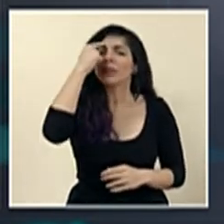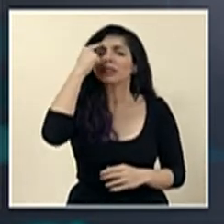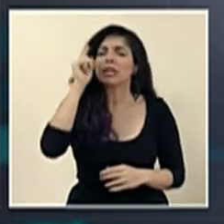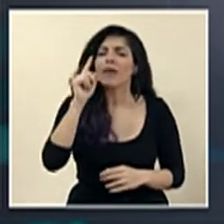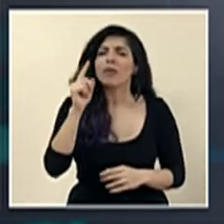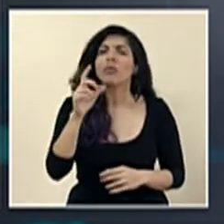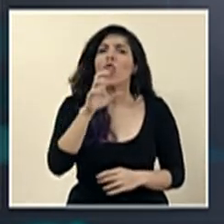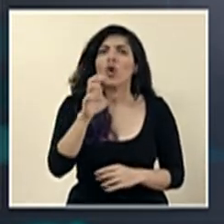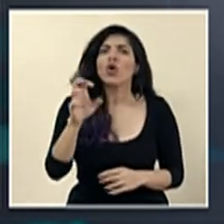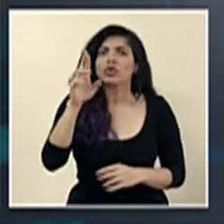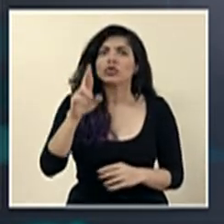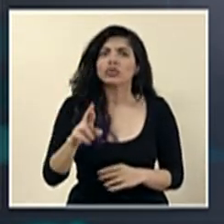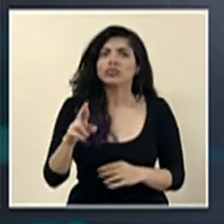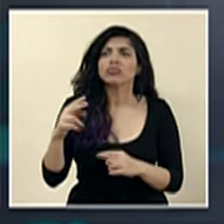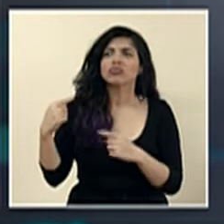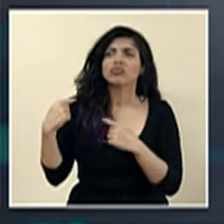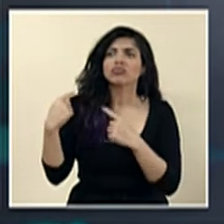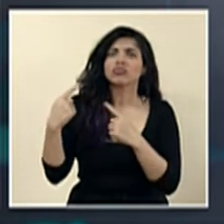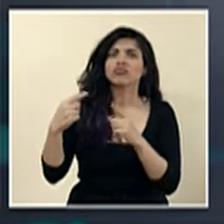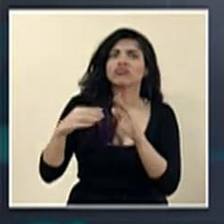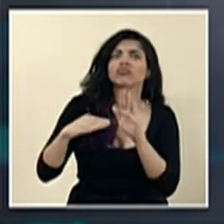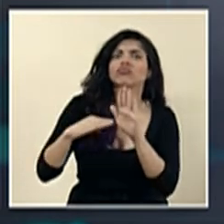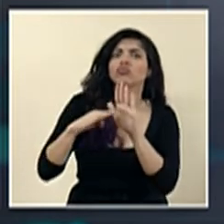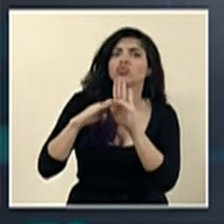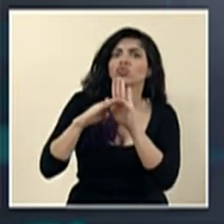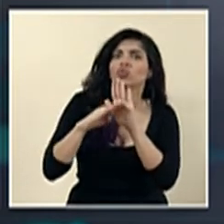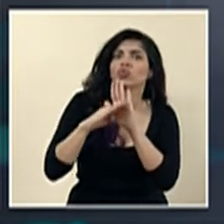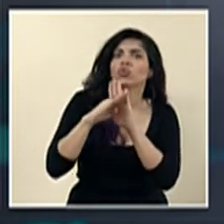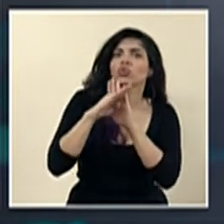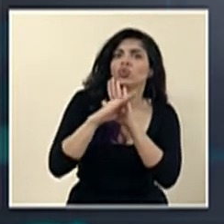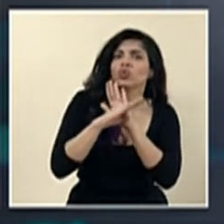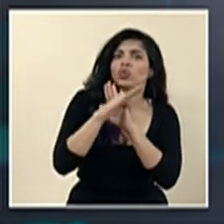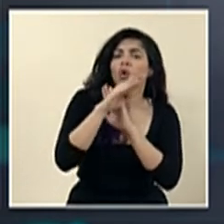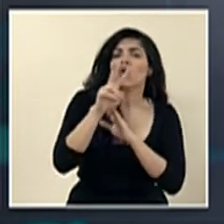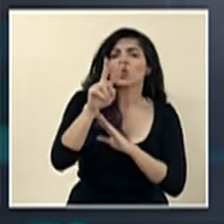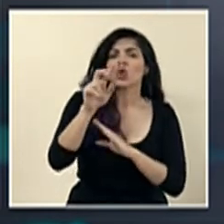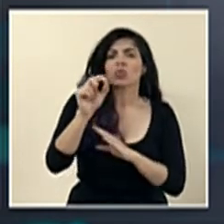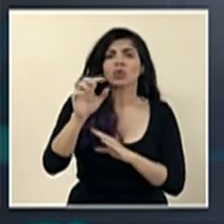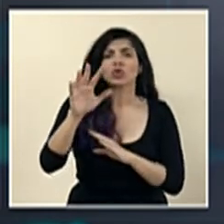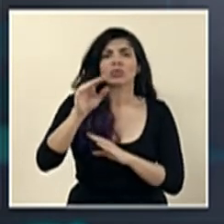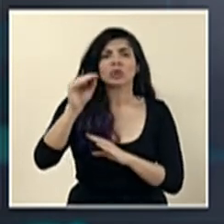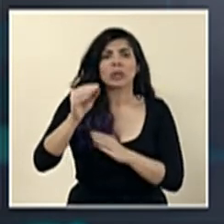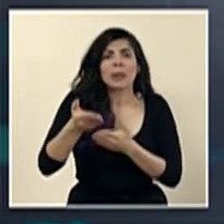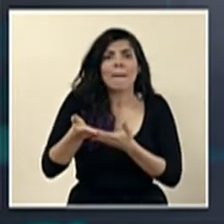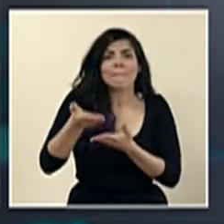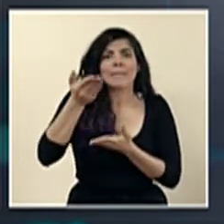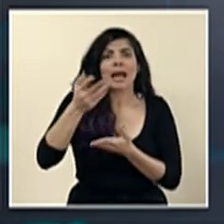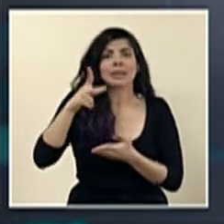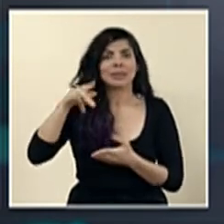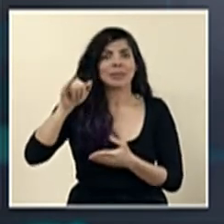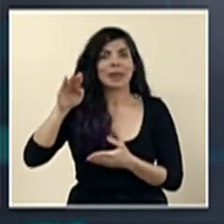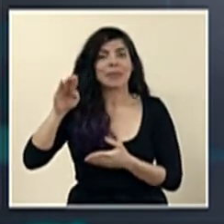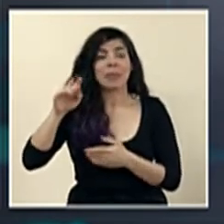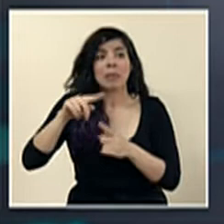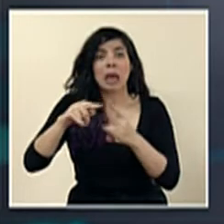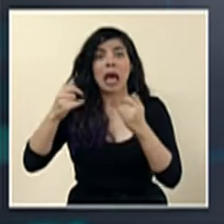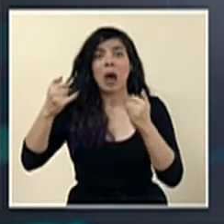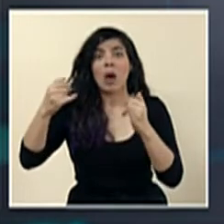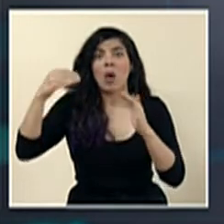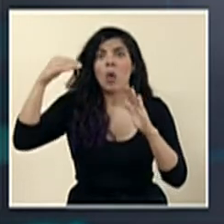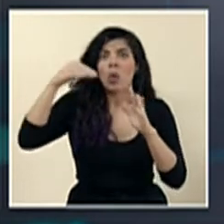estaba en una trayectoria de crecimiento de 2.5 para el PIB. Se nos va a caer en un